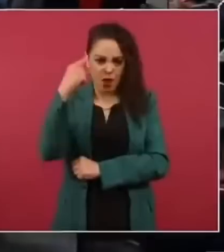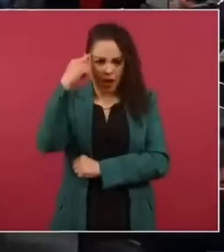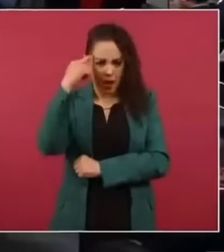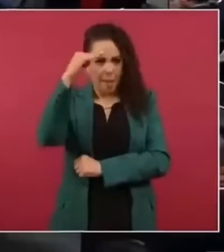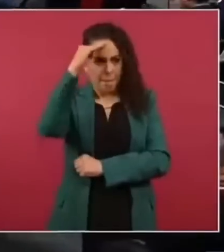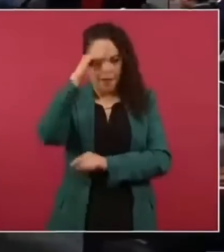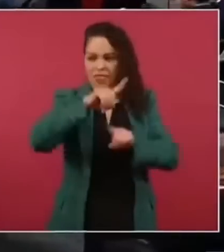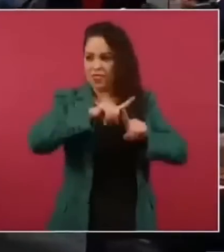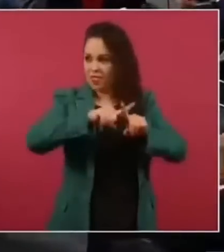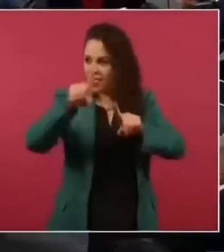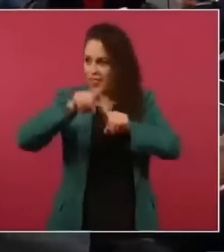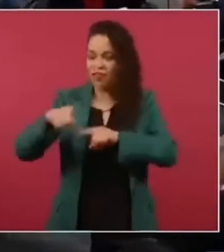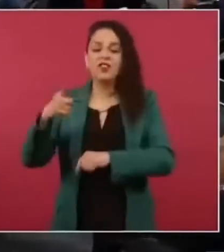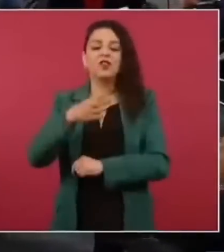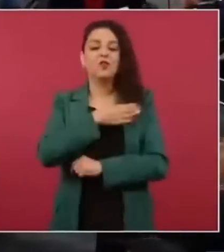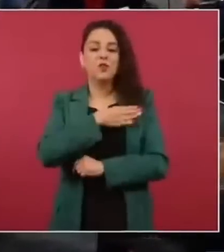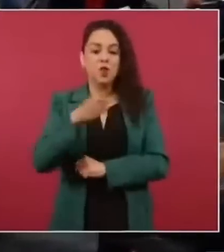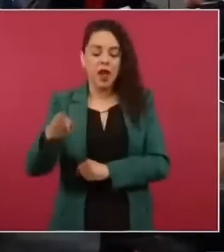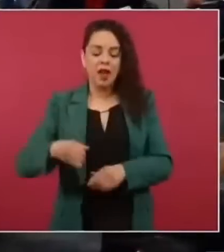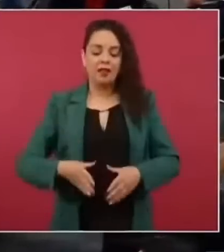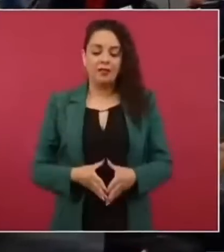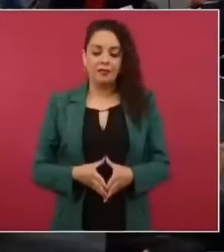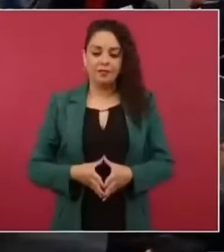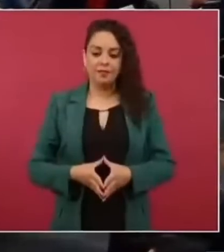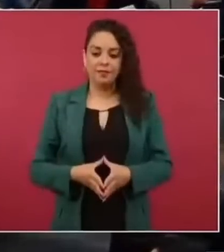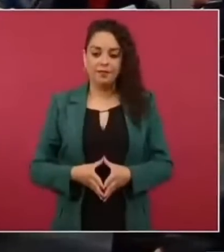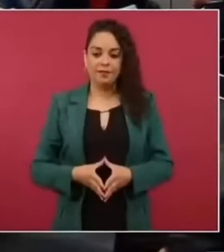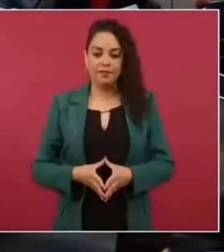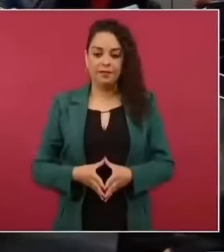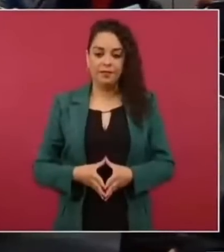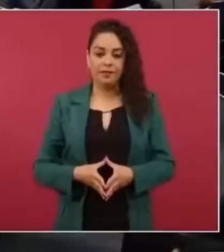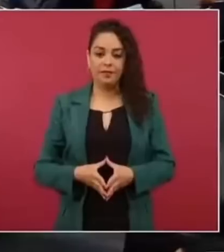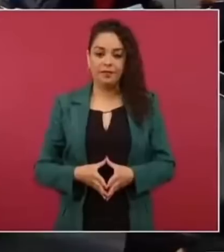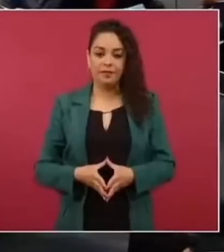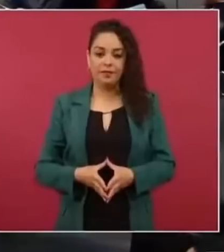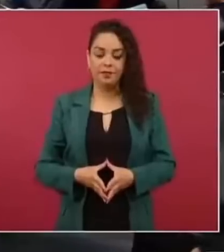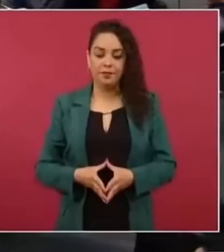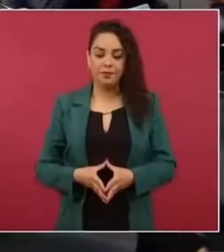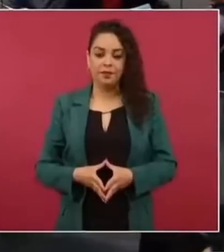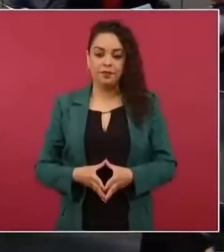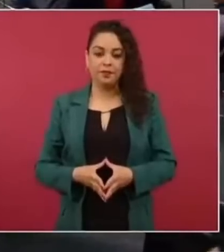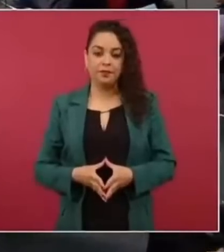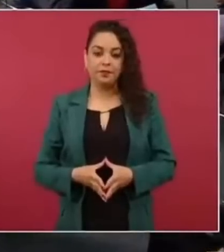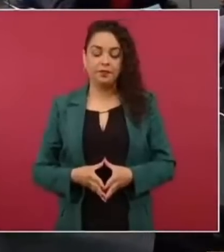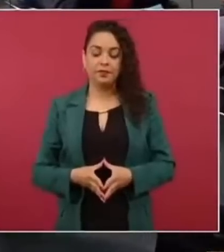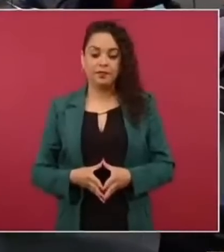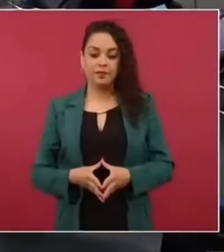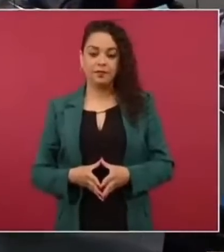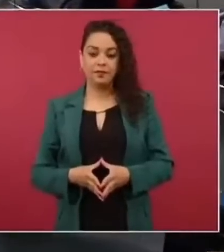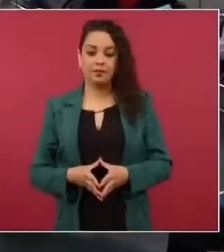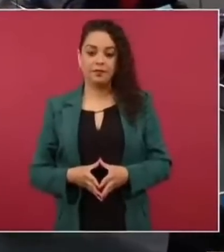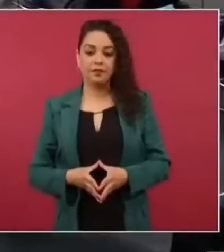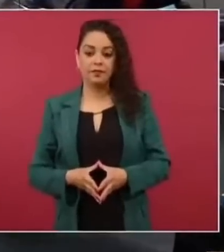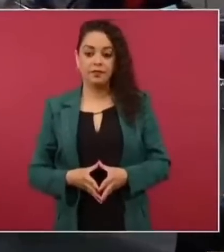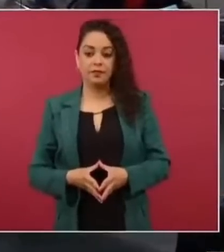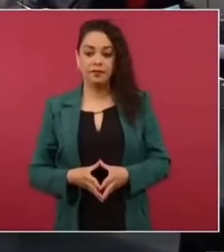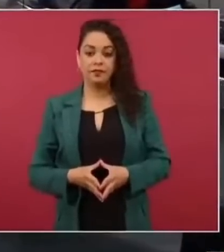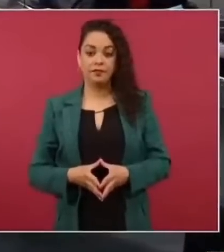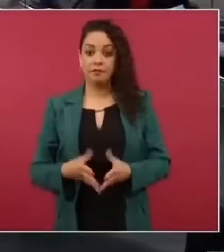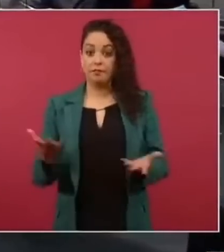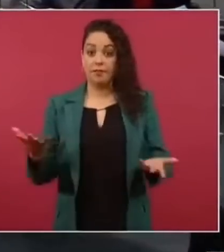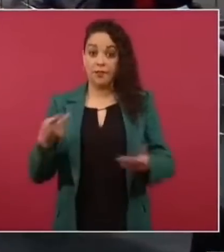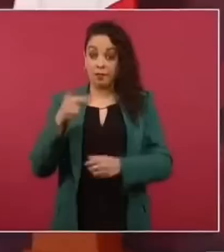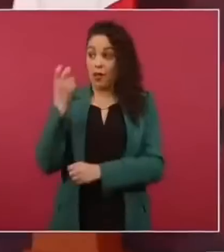Pero esta es parte del fracaso. No tomaba posición y ya lo